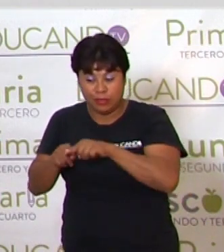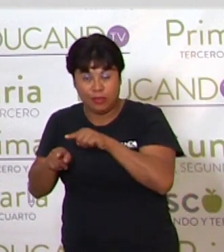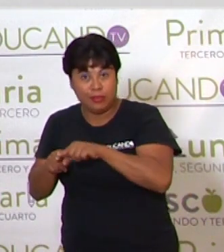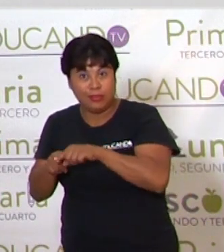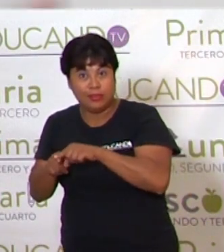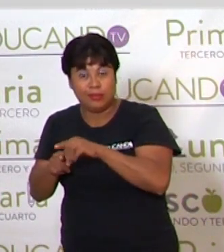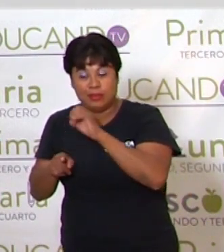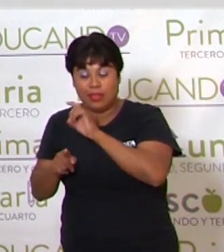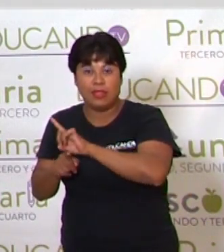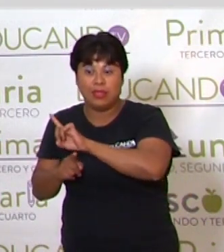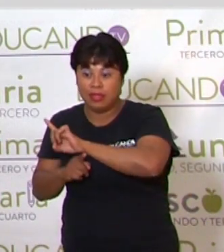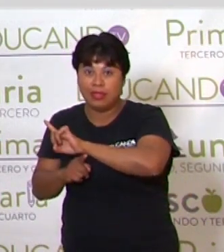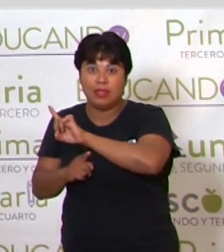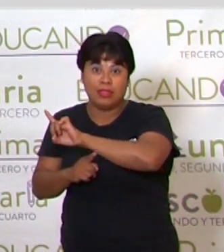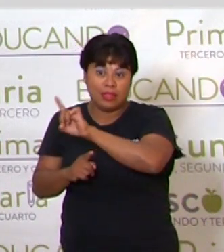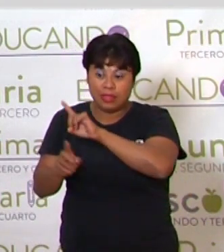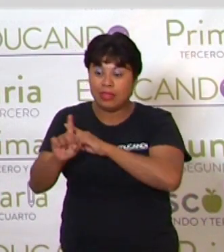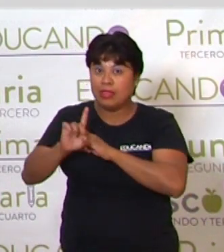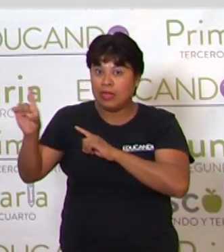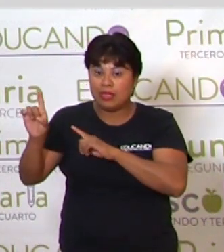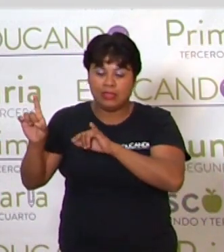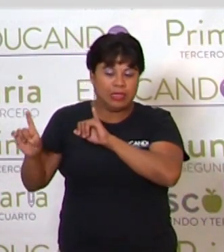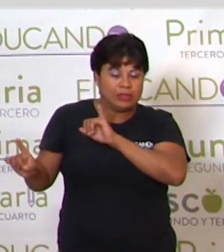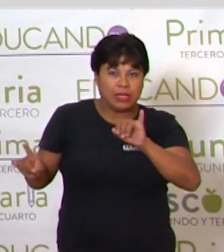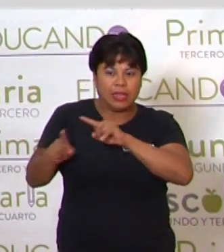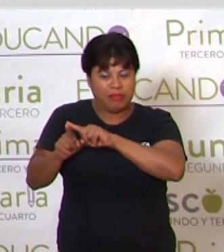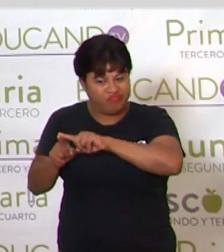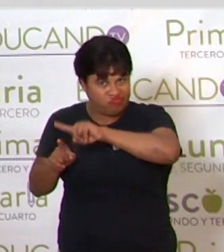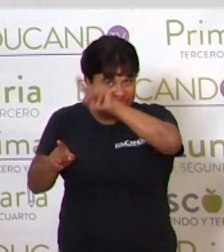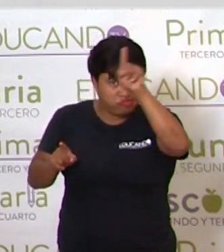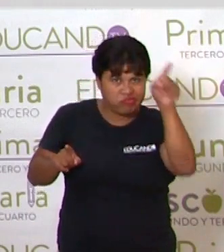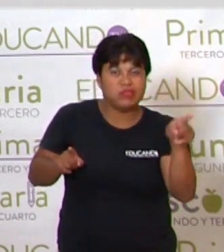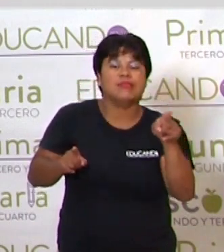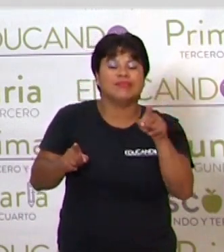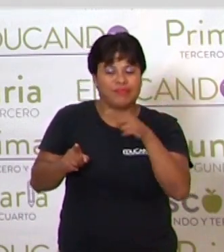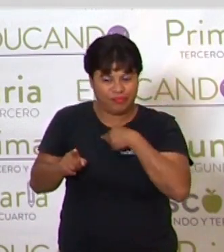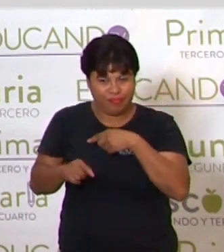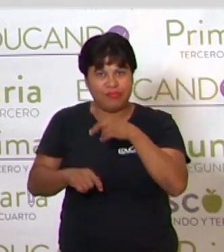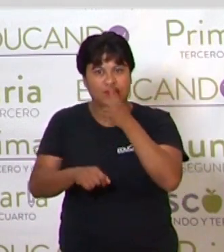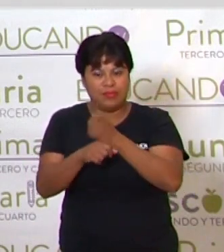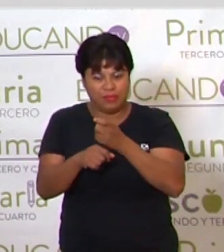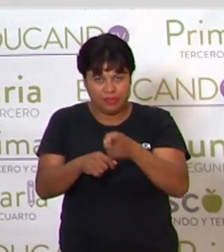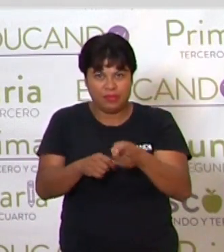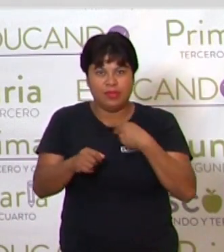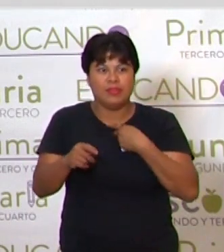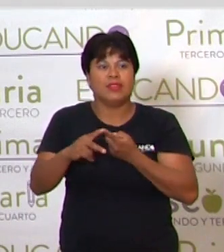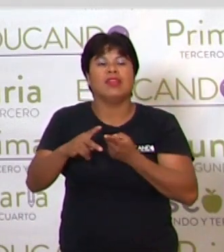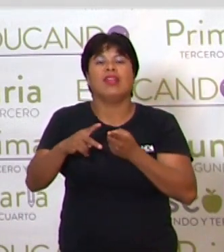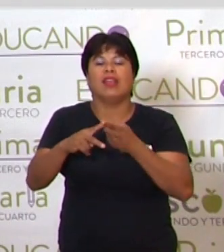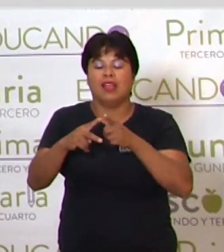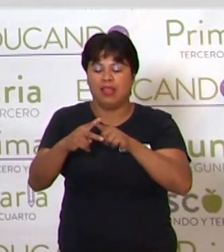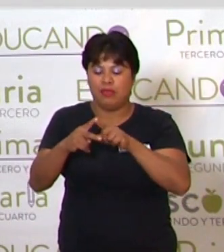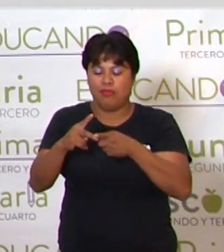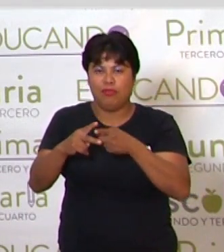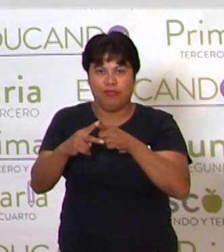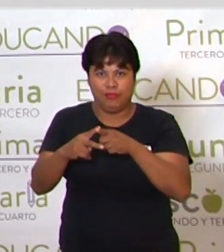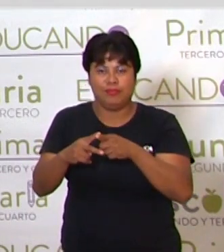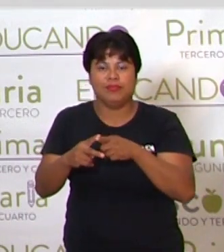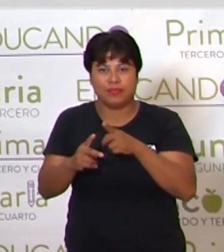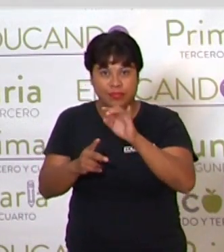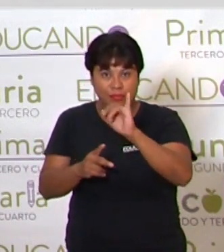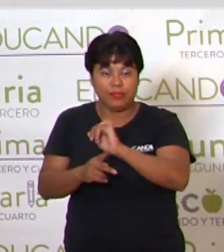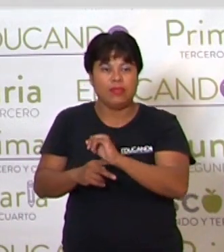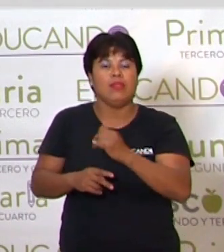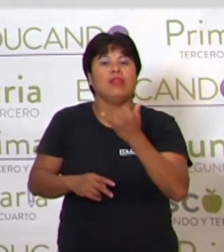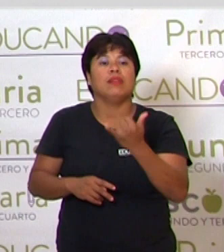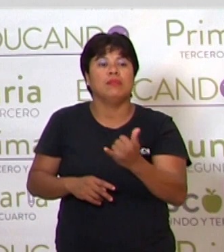de derecha a izquierda. Bien, aquí voy a marcar entonces mi primer ángulo. Y